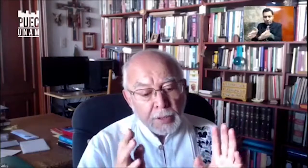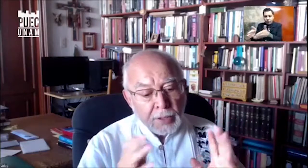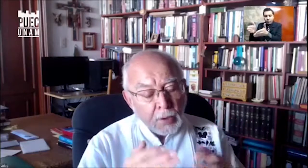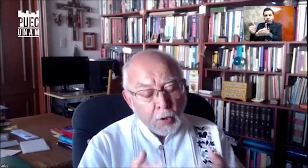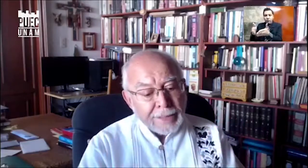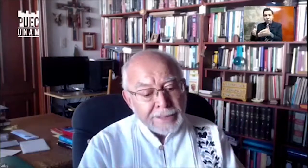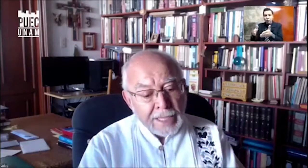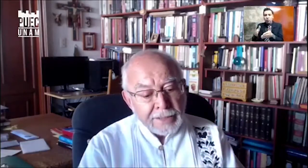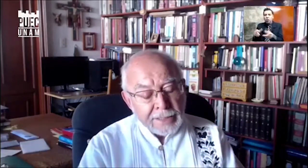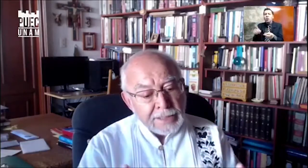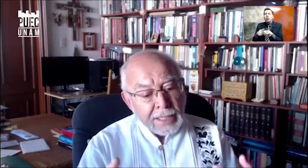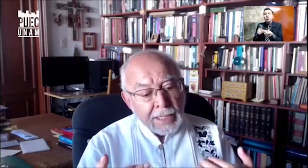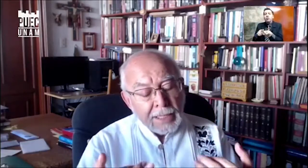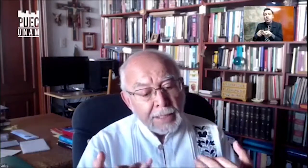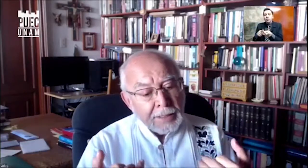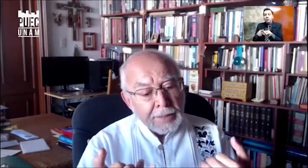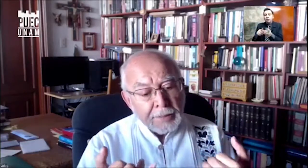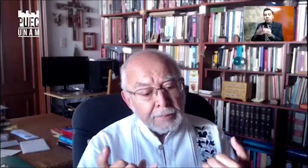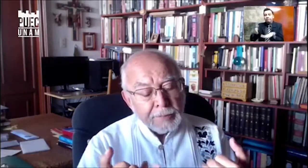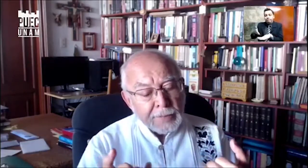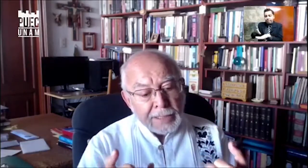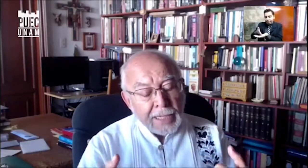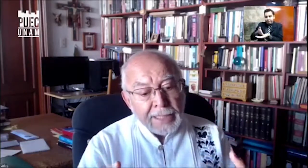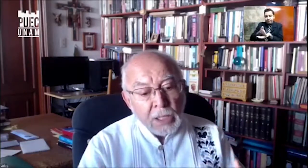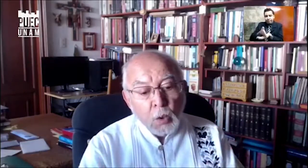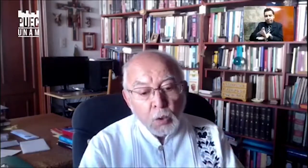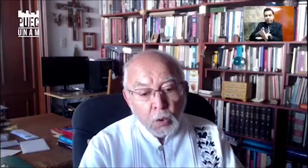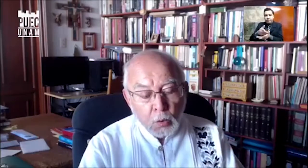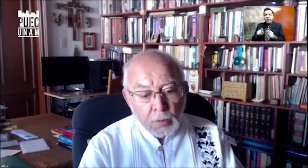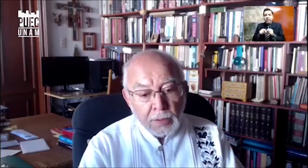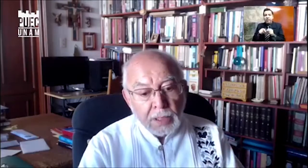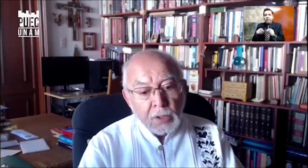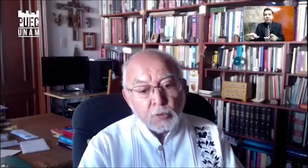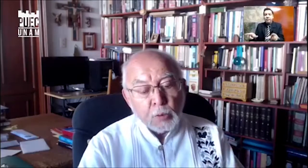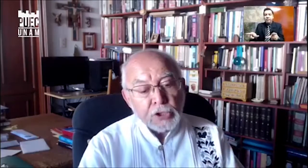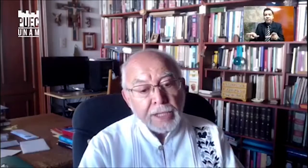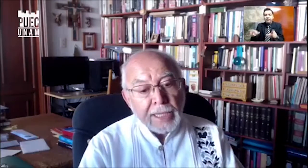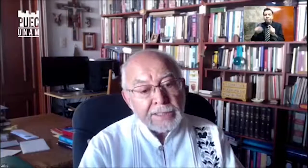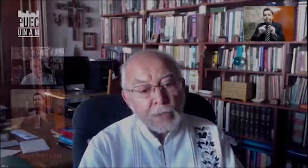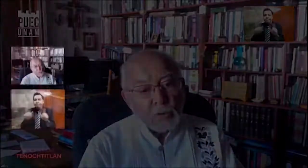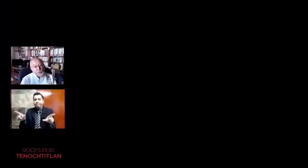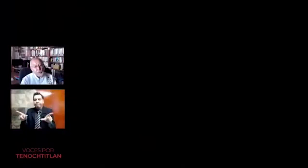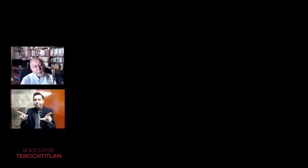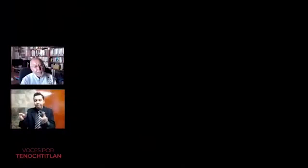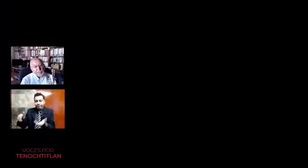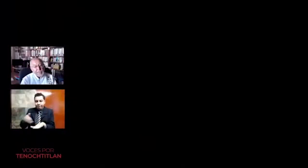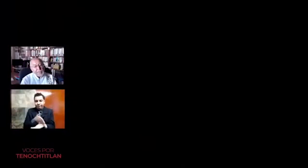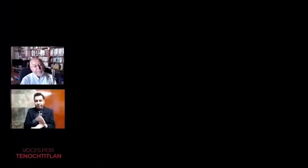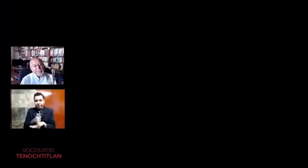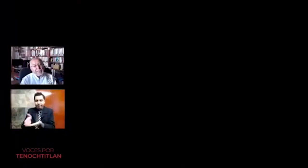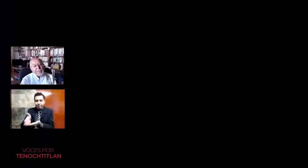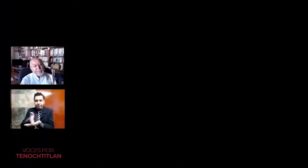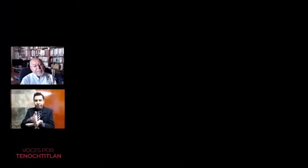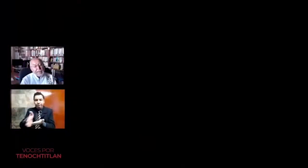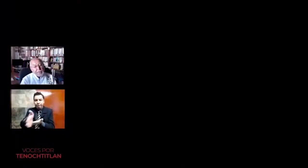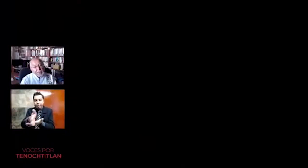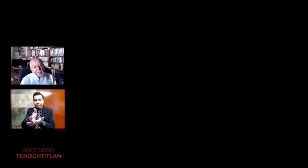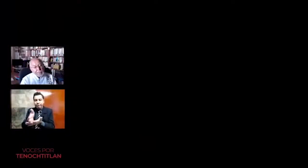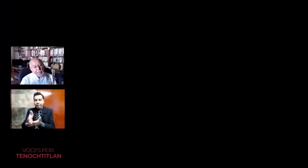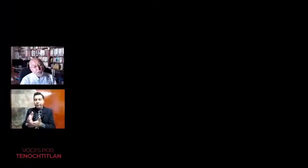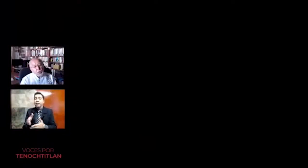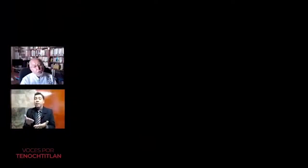los comerciantes de Tlatelolco, los poxtecas y los ostomecas,